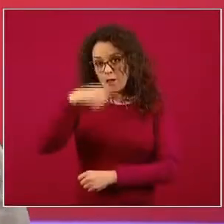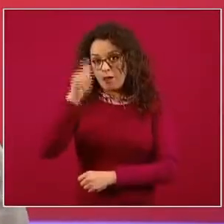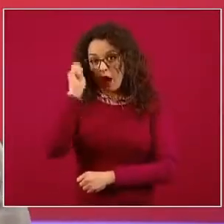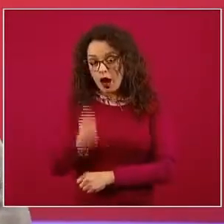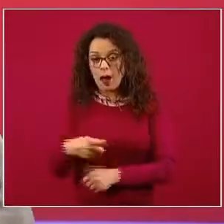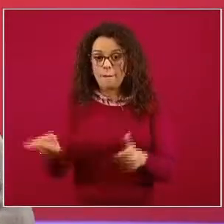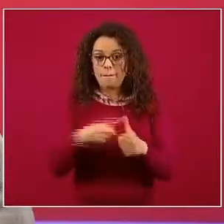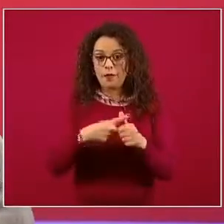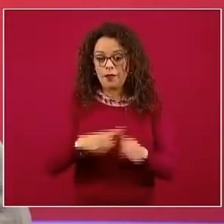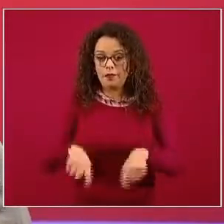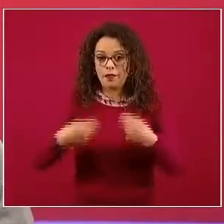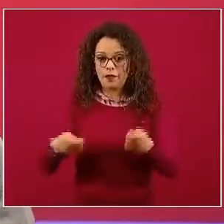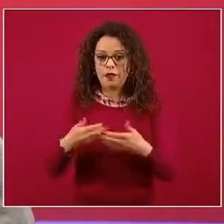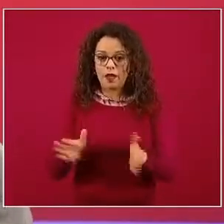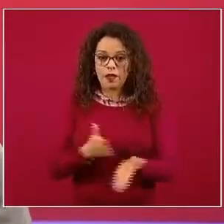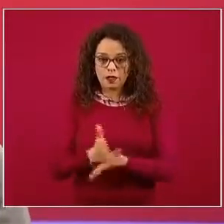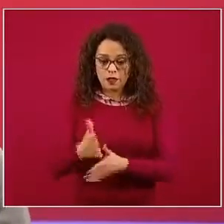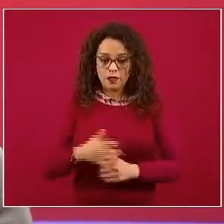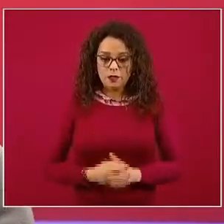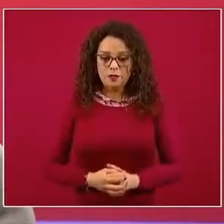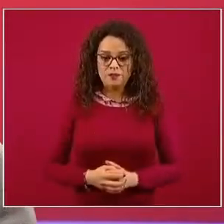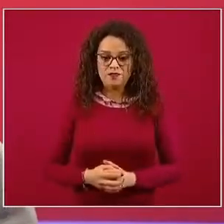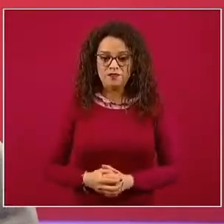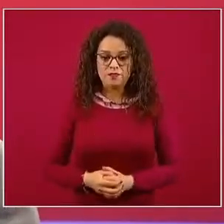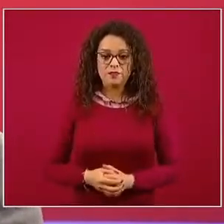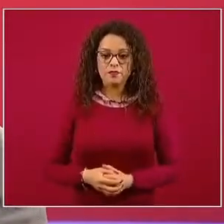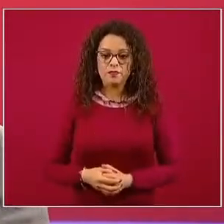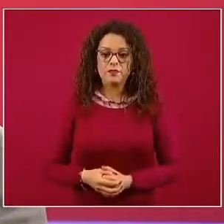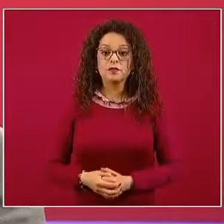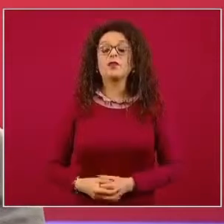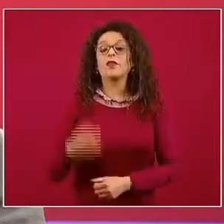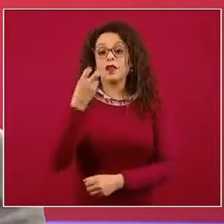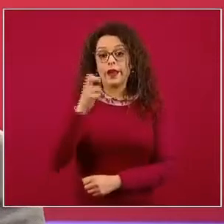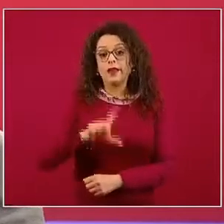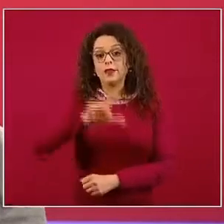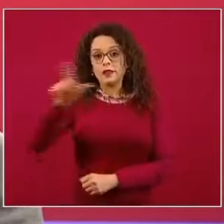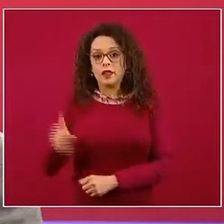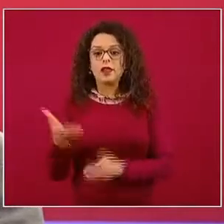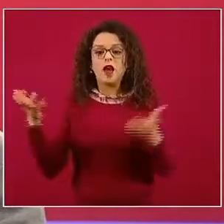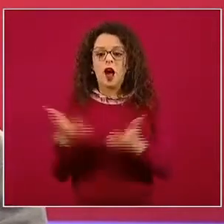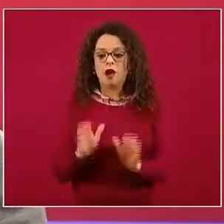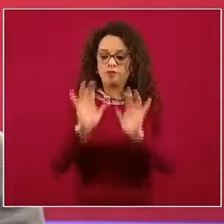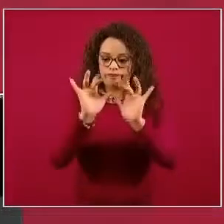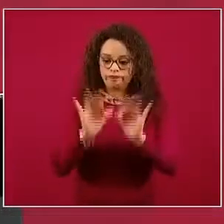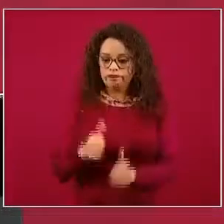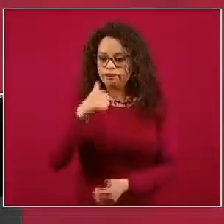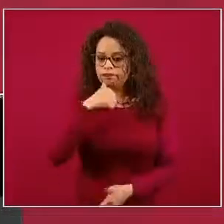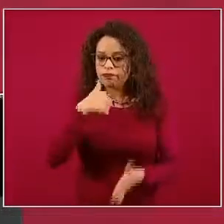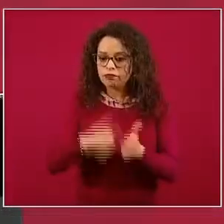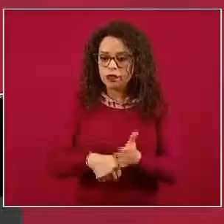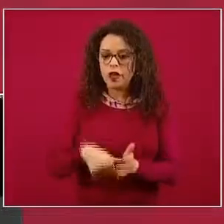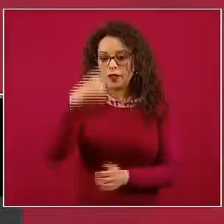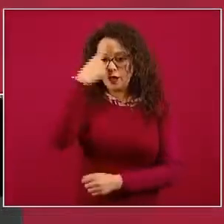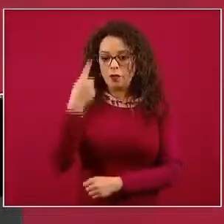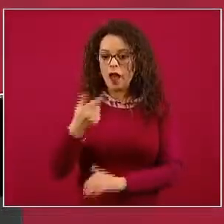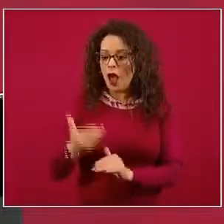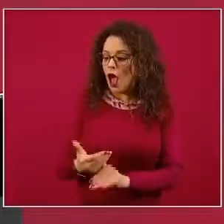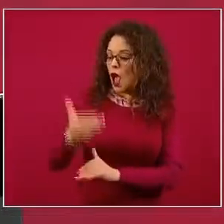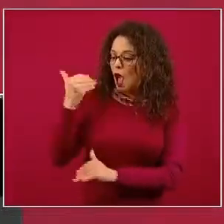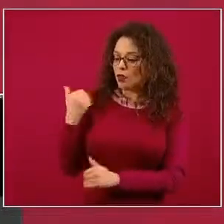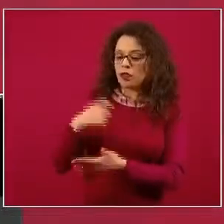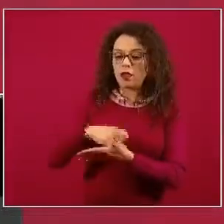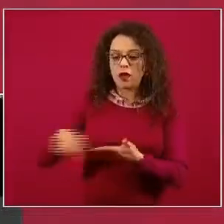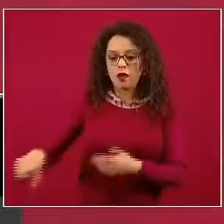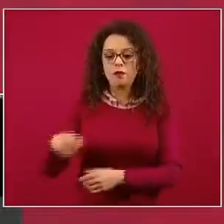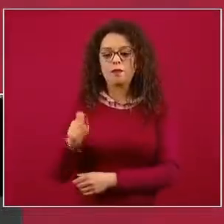Esto derivó en una carta de intención de precompra que anunciamos aquí hace una